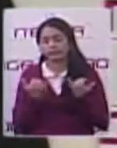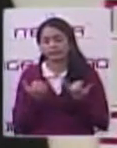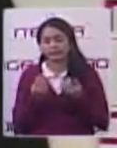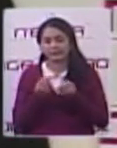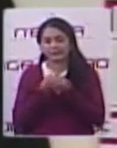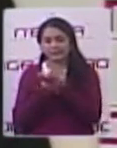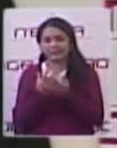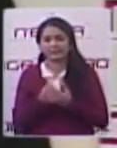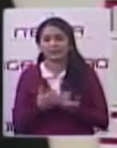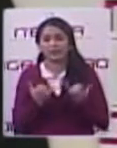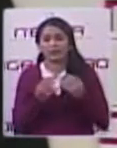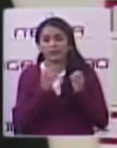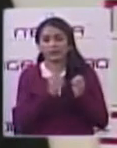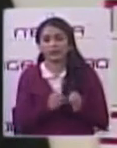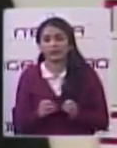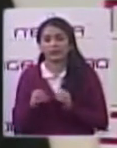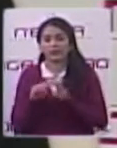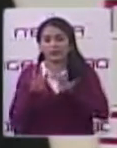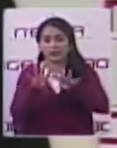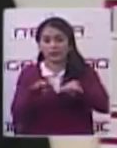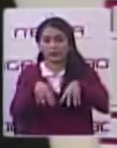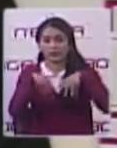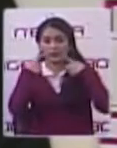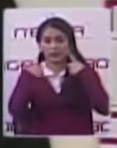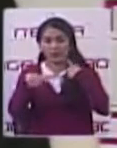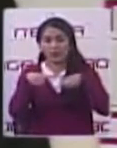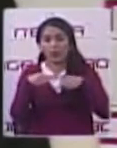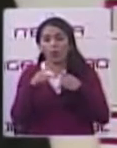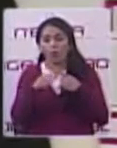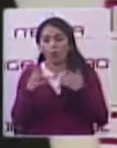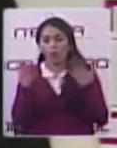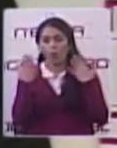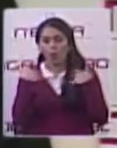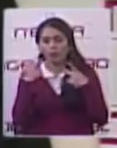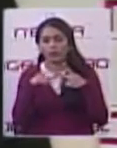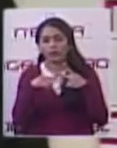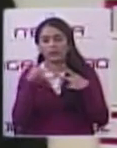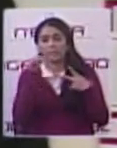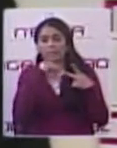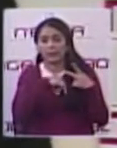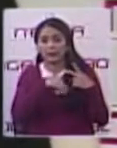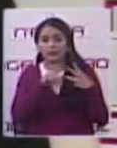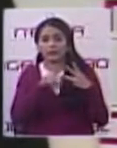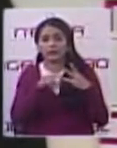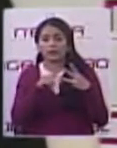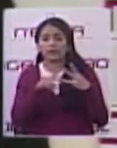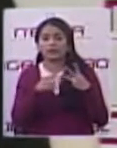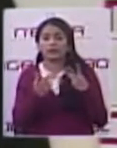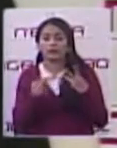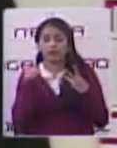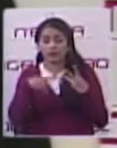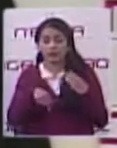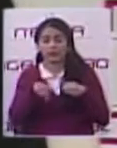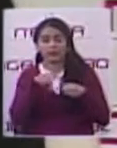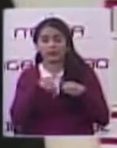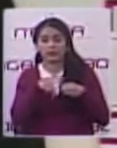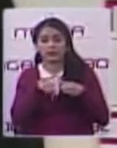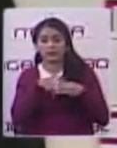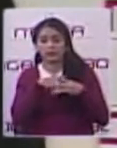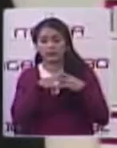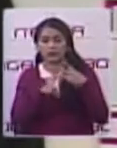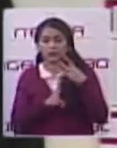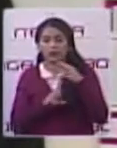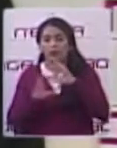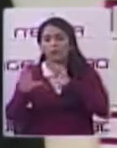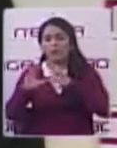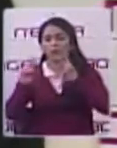Estamos realizando unos foros tanto en Guayaquil, en Manta y aquí en Quito esta semana y la próxima semana para hablar justamente